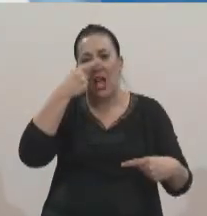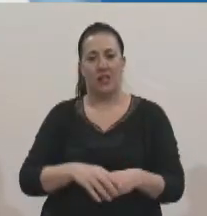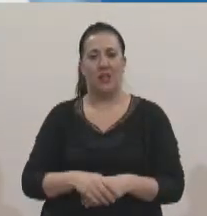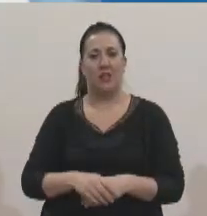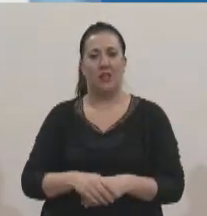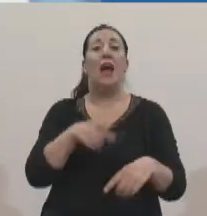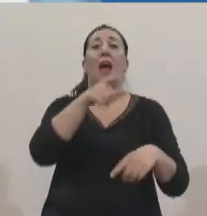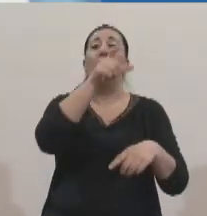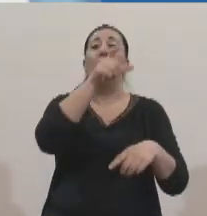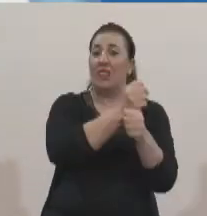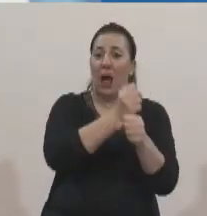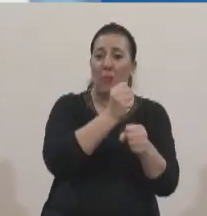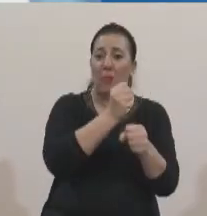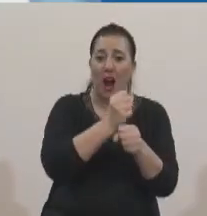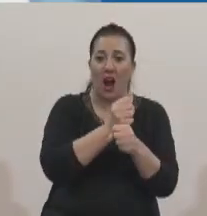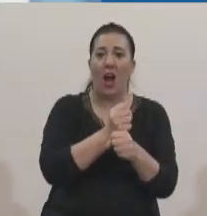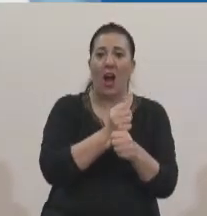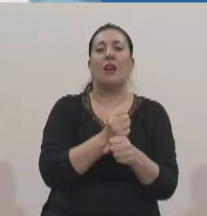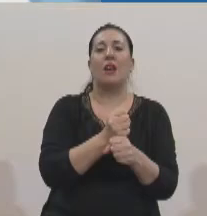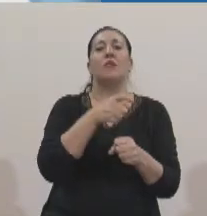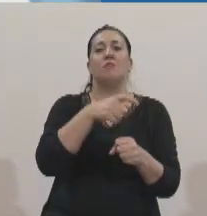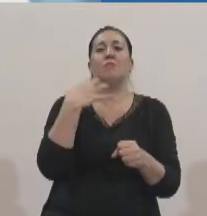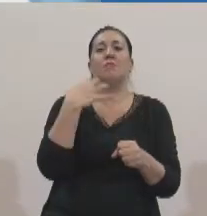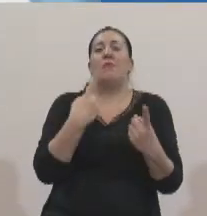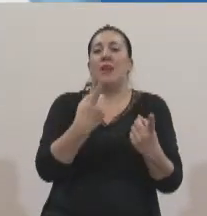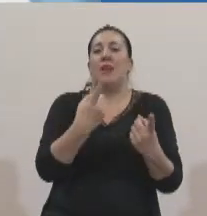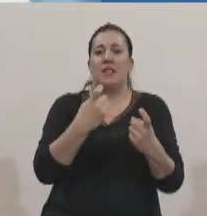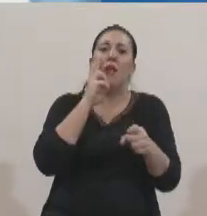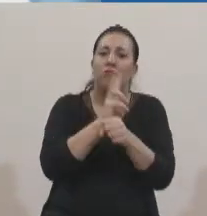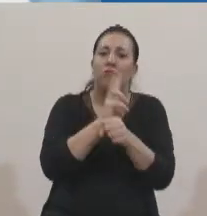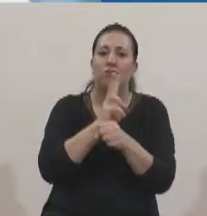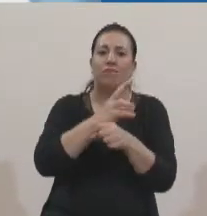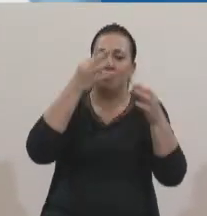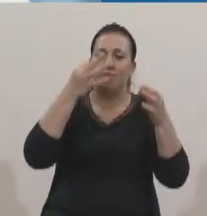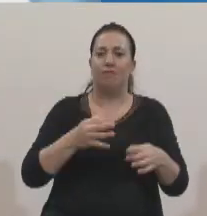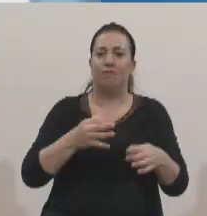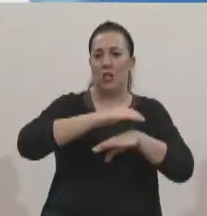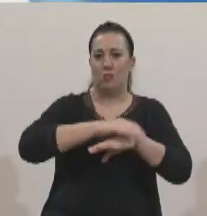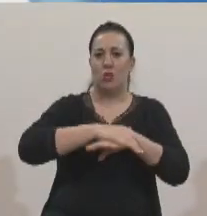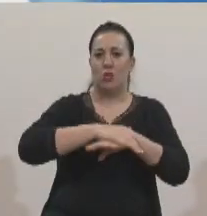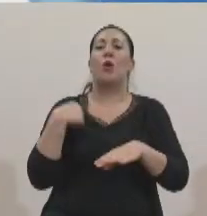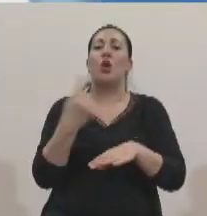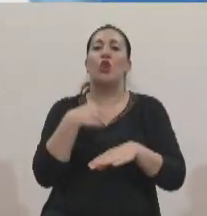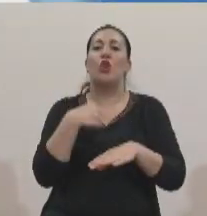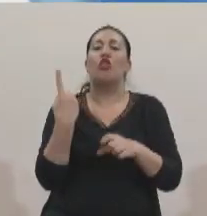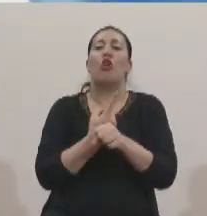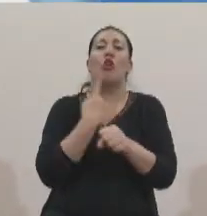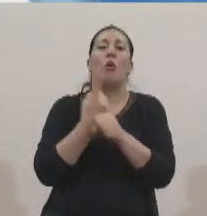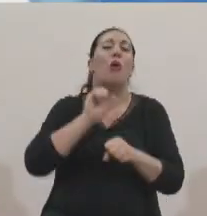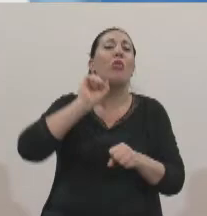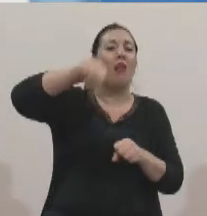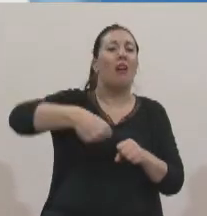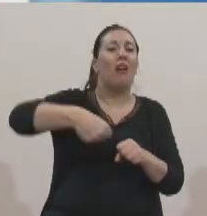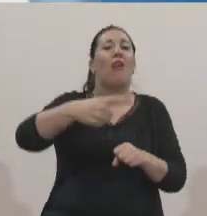El trabajador merece nuestra preferente tutela y para su cometido no podemos permitir descuidar a